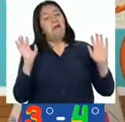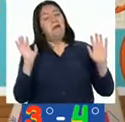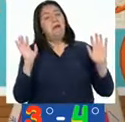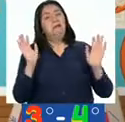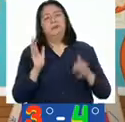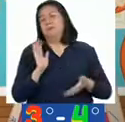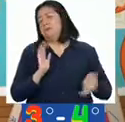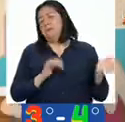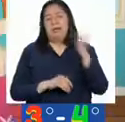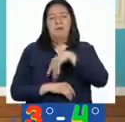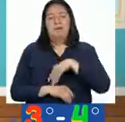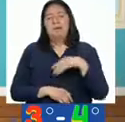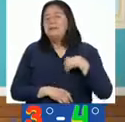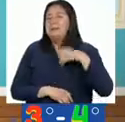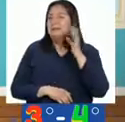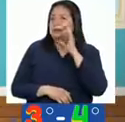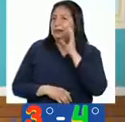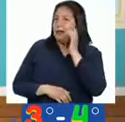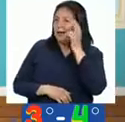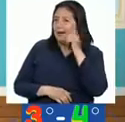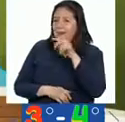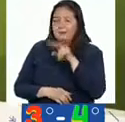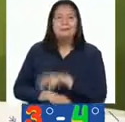Entonces, ¡vamos a averiguar!